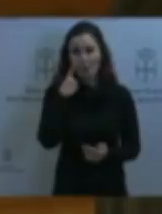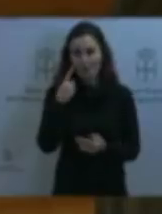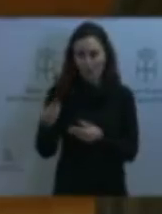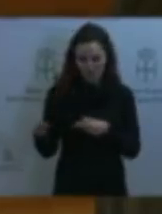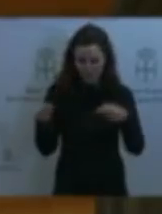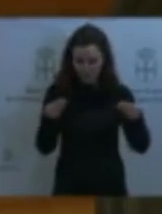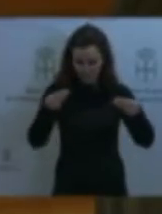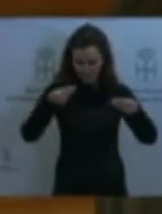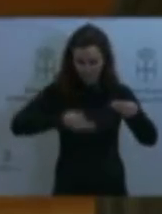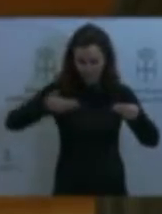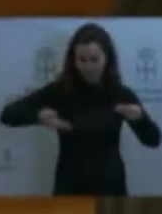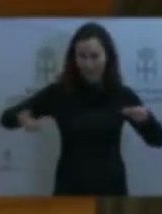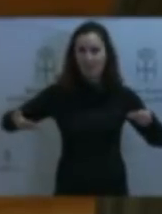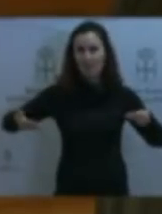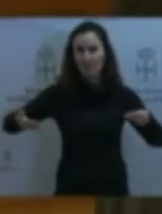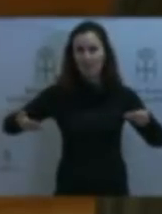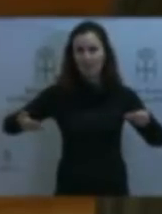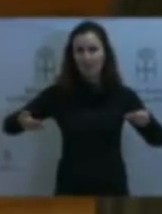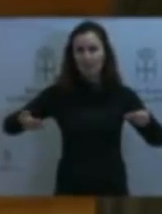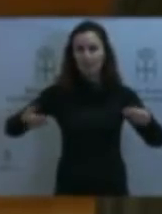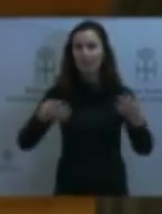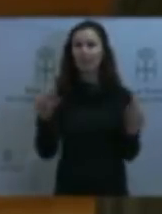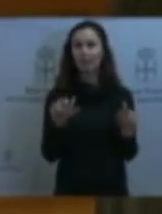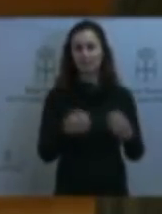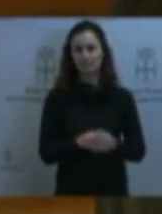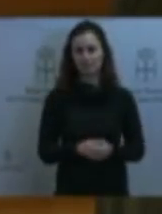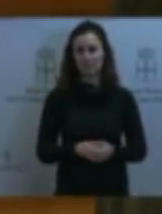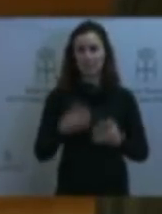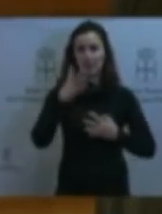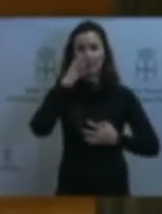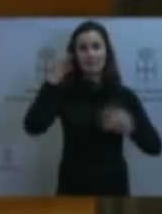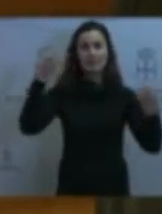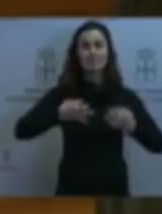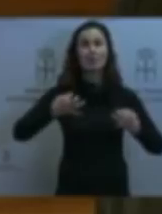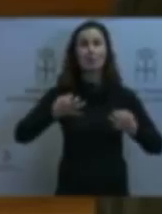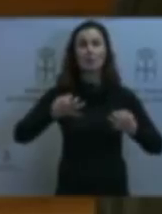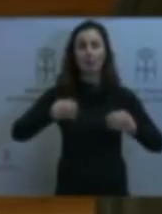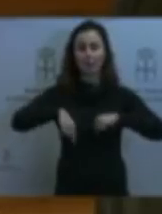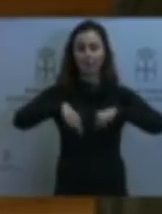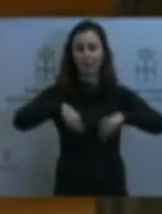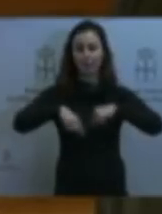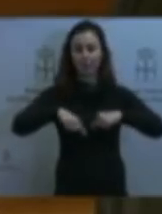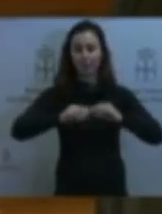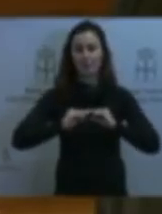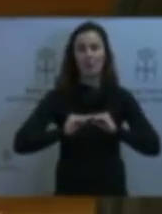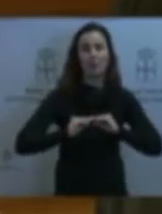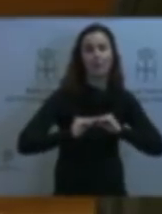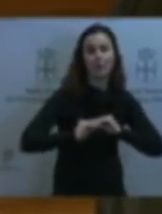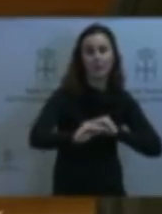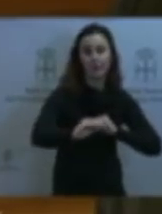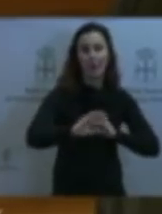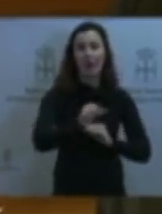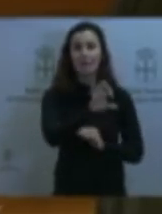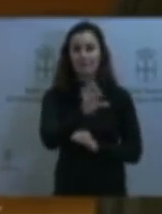mejora de la seguridad vial y renovación del pavimento en la carretera AS15 entre los puntos